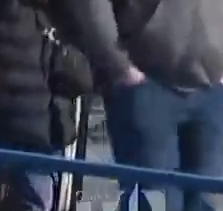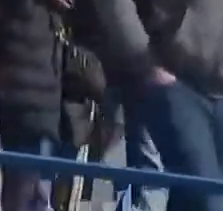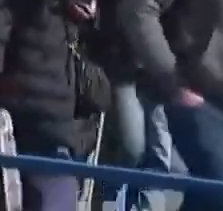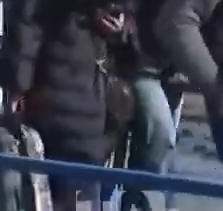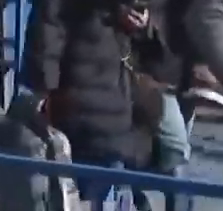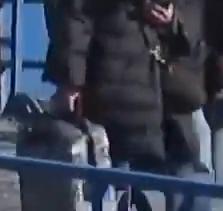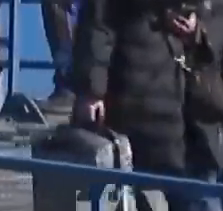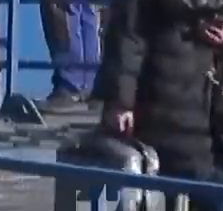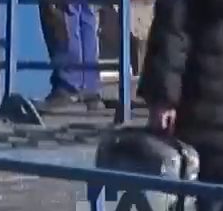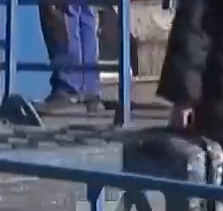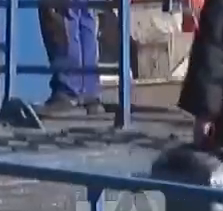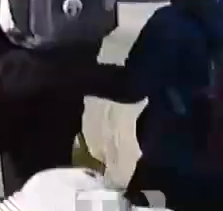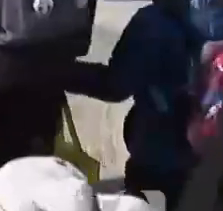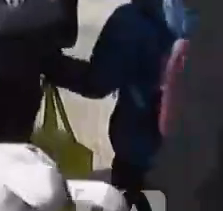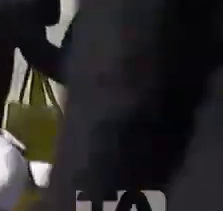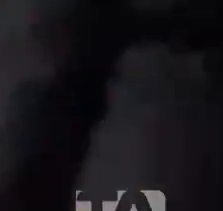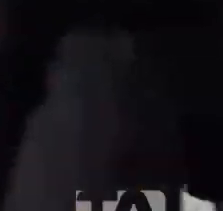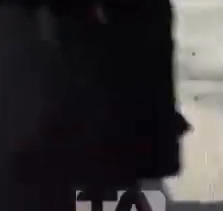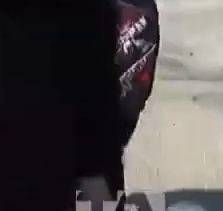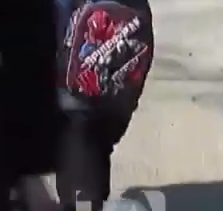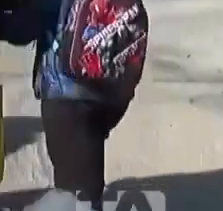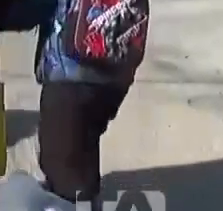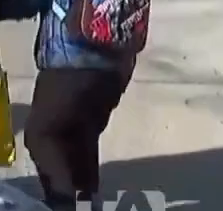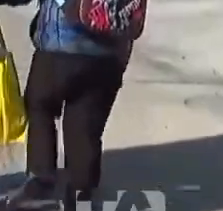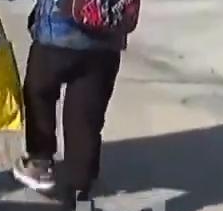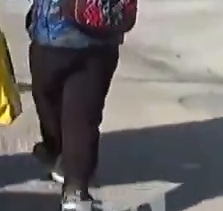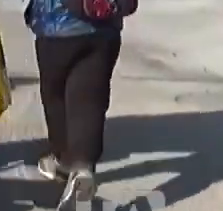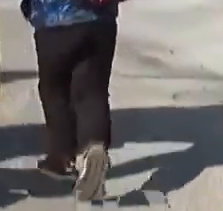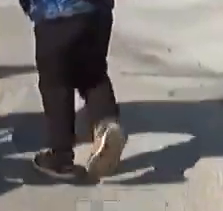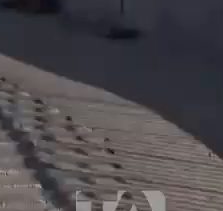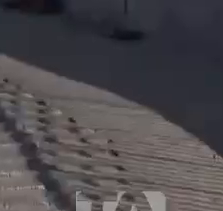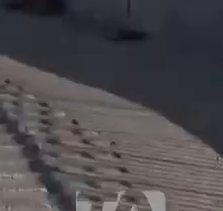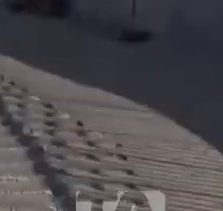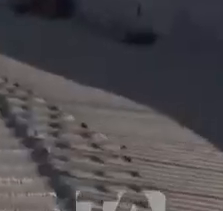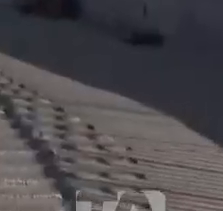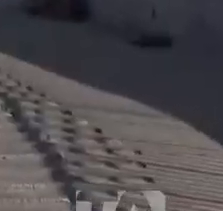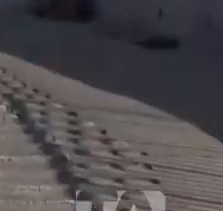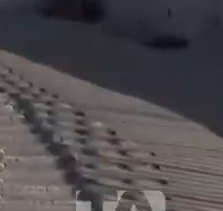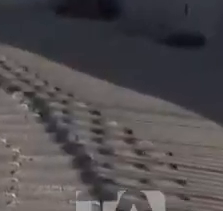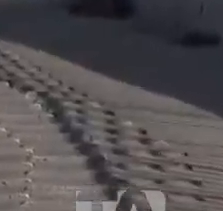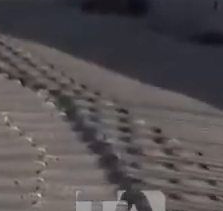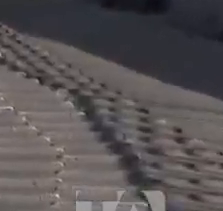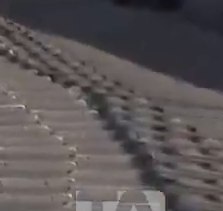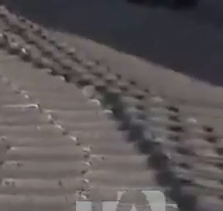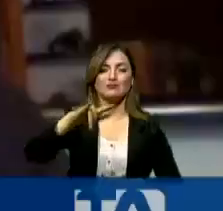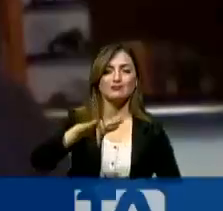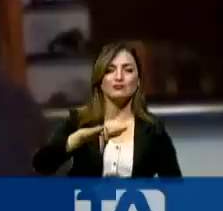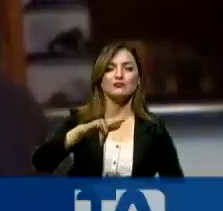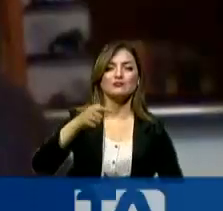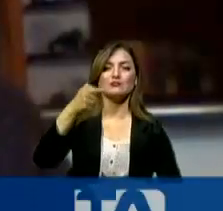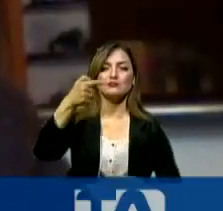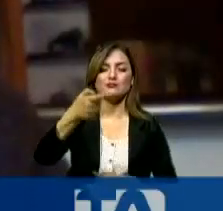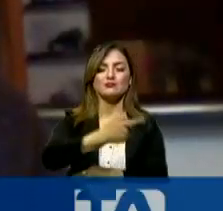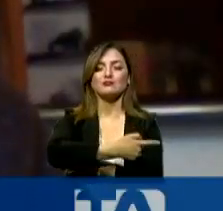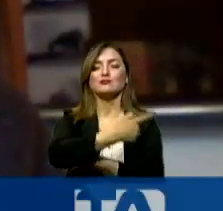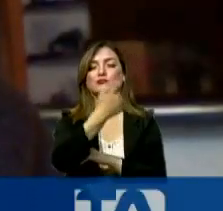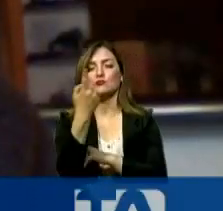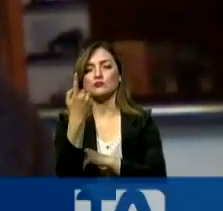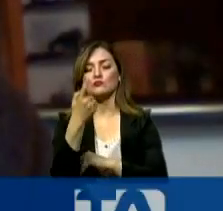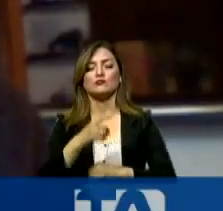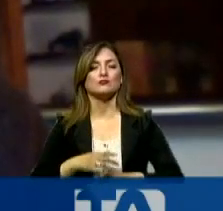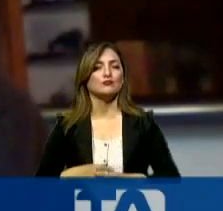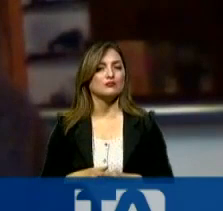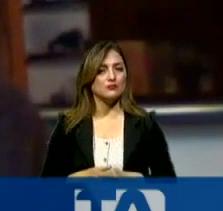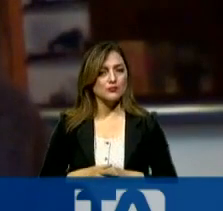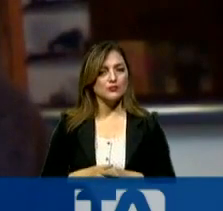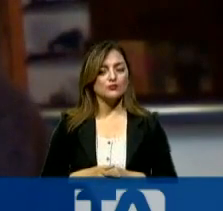polonia a los ecuatorianos es de 15 días de estancia sin la visa schengen hasta que puedan salir de ese país y tenemos la